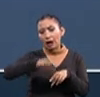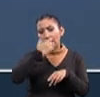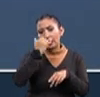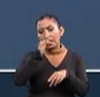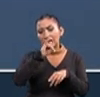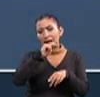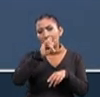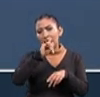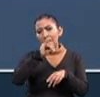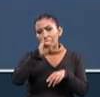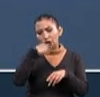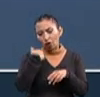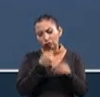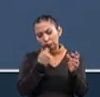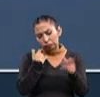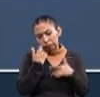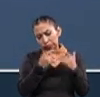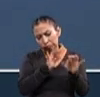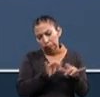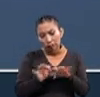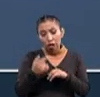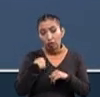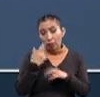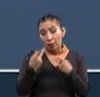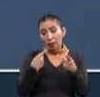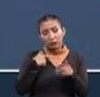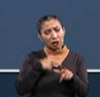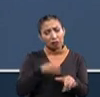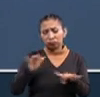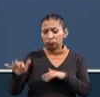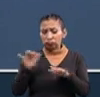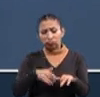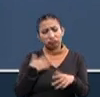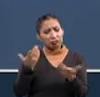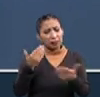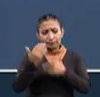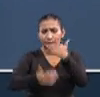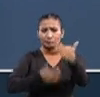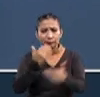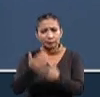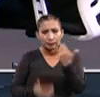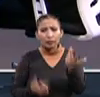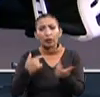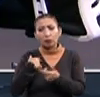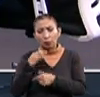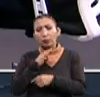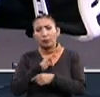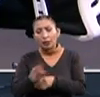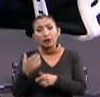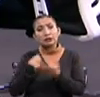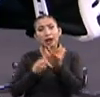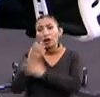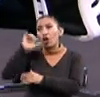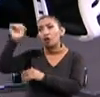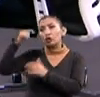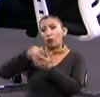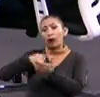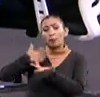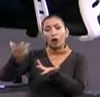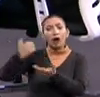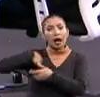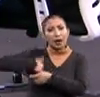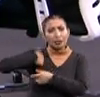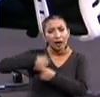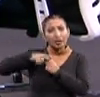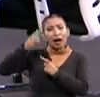de interpretación. Bueno, mis planes son seguir tocando, seguir desarrollándome. He tenido la posibilidad de salir a otras partes como Canadá,